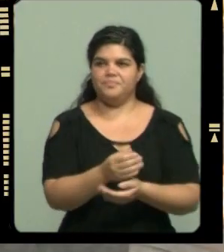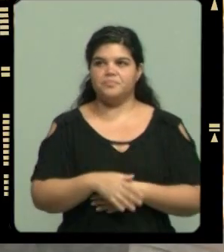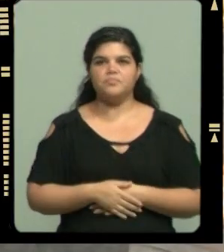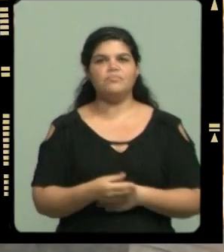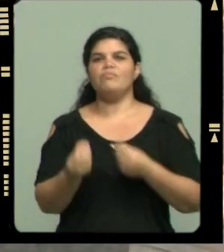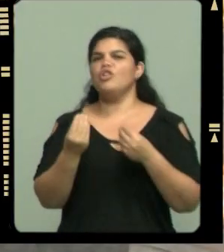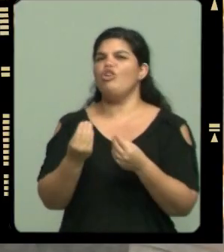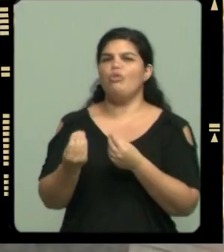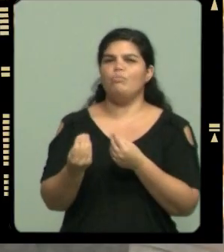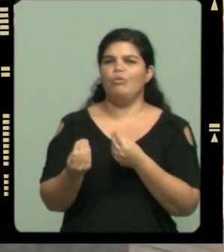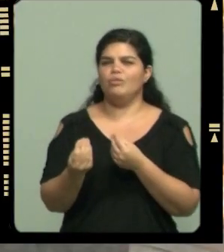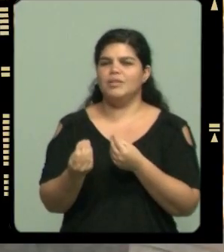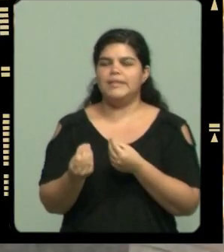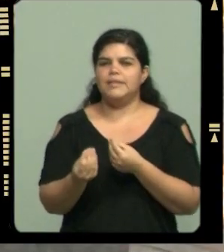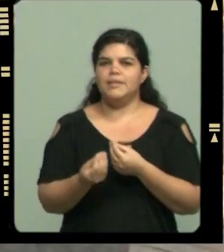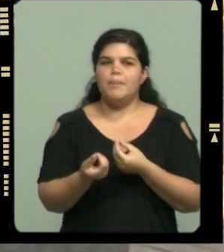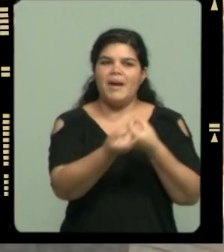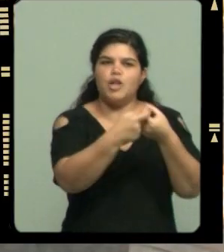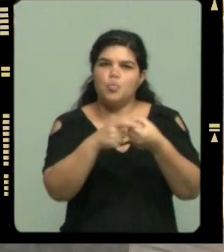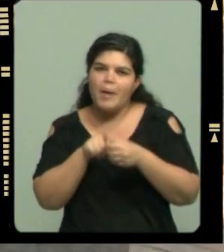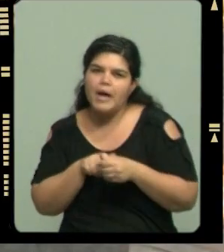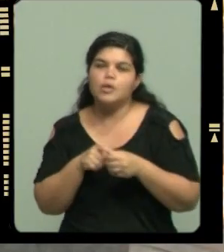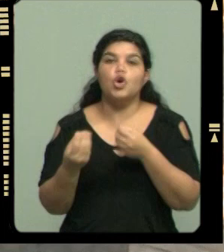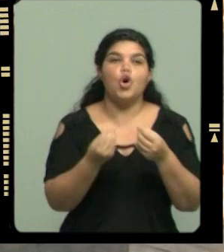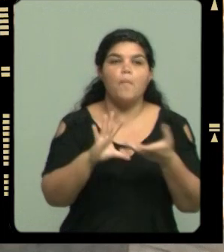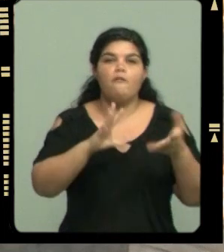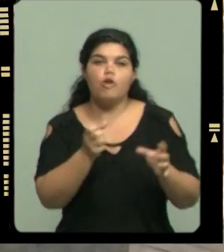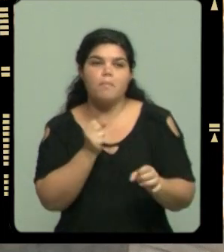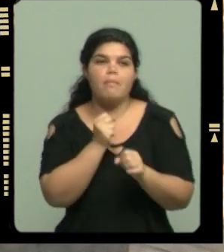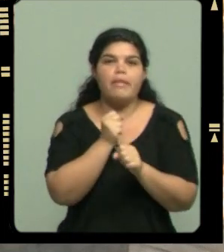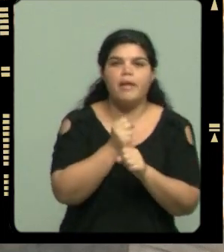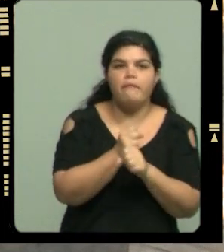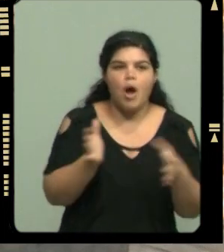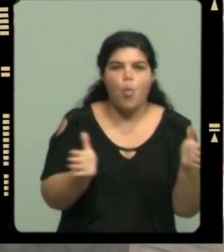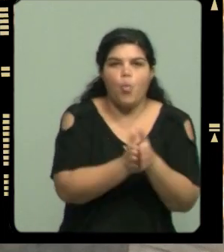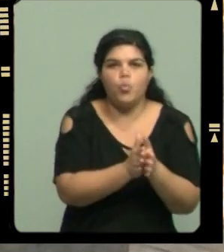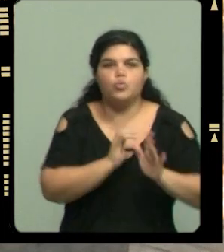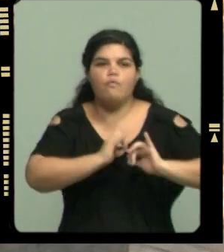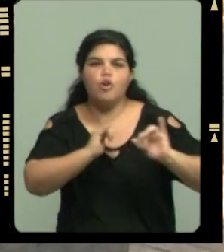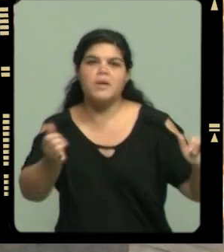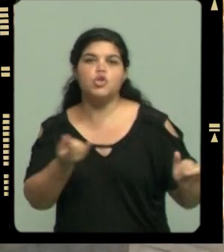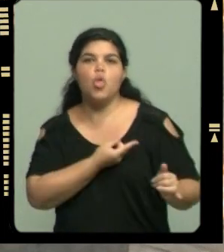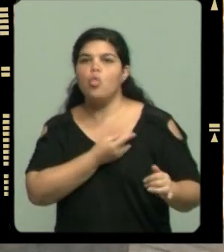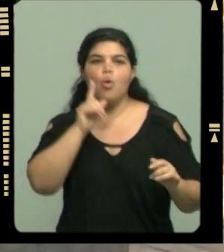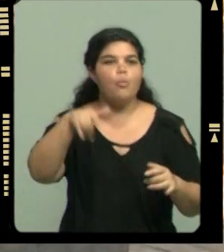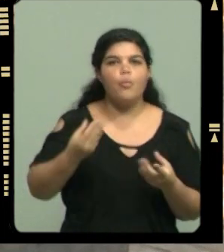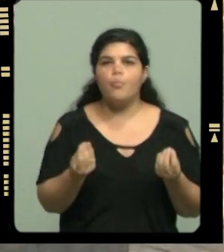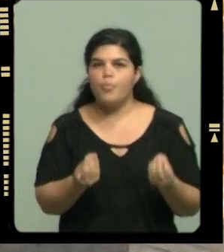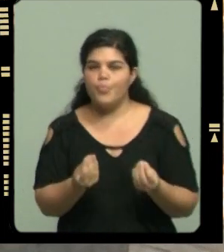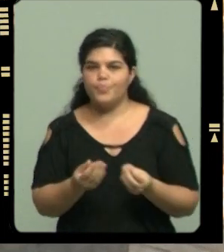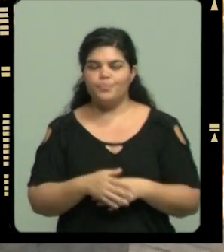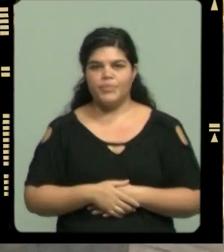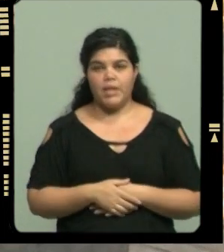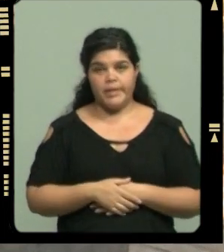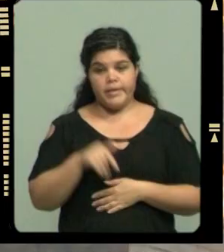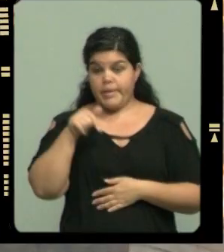viendo para sumarse, tener información, de pronto para saber cómo están trabajando ustedes? ¿Dónde pueden conseguir todas esas respuestas a todas